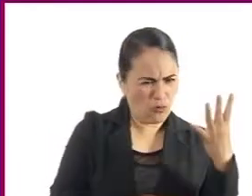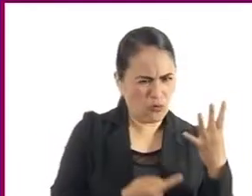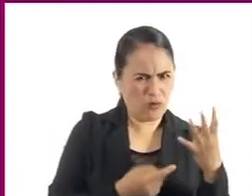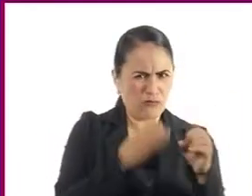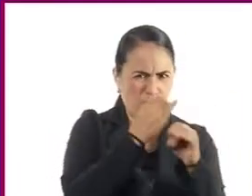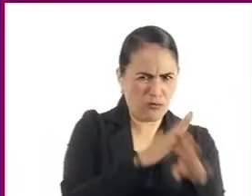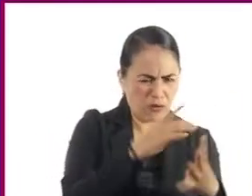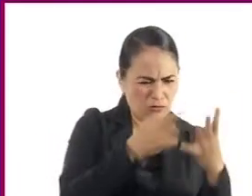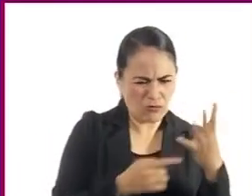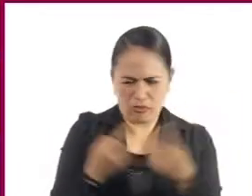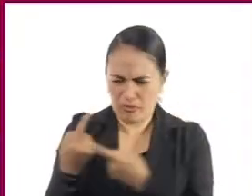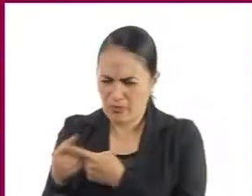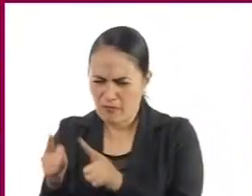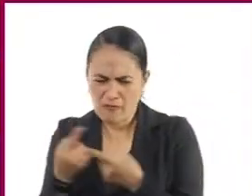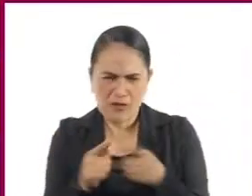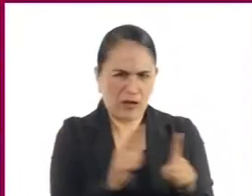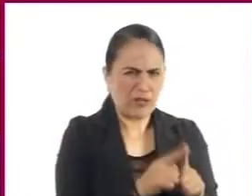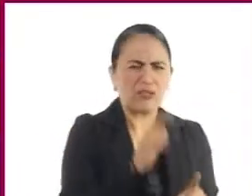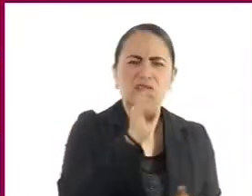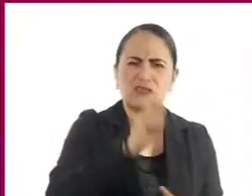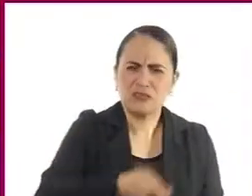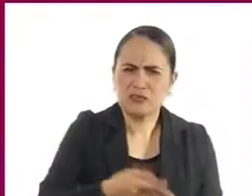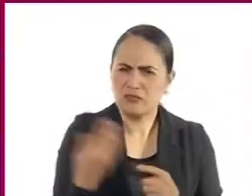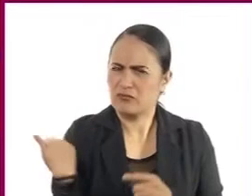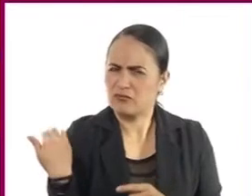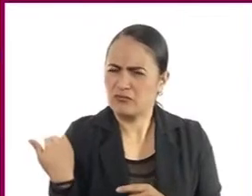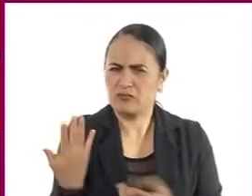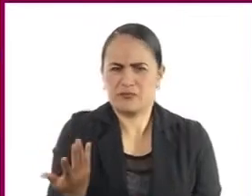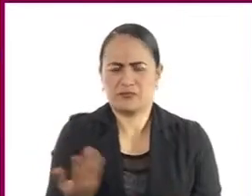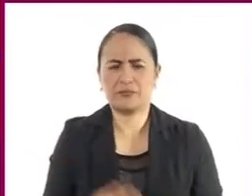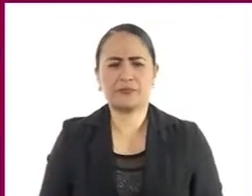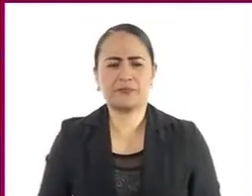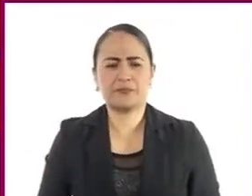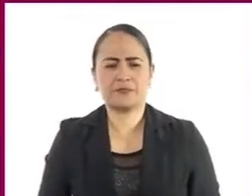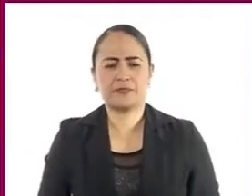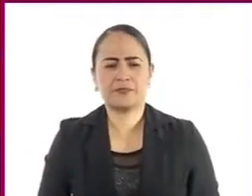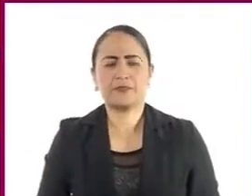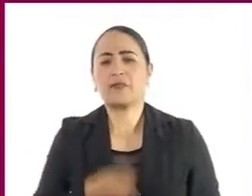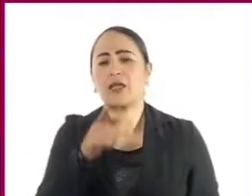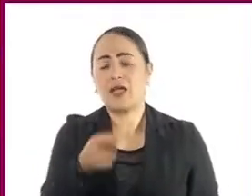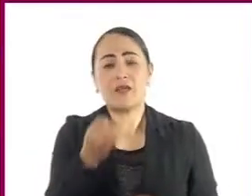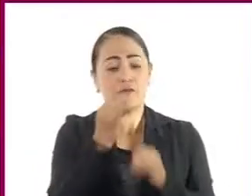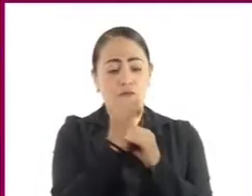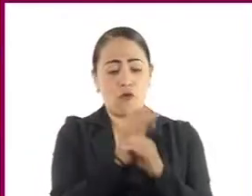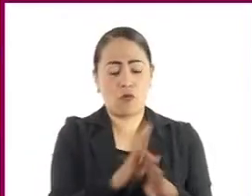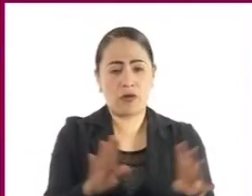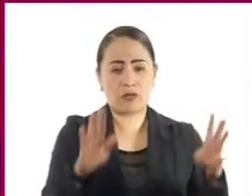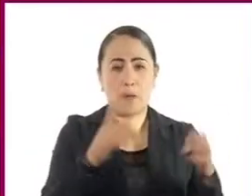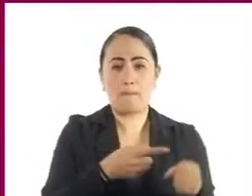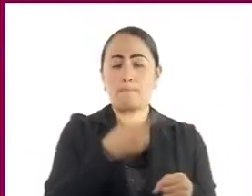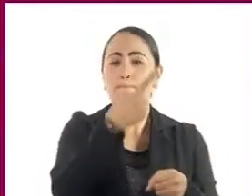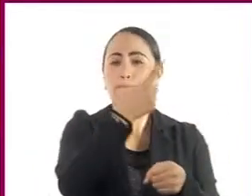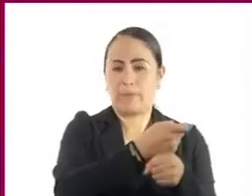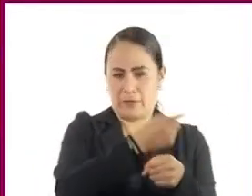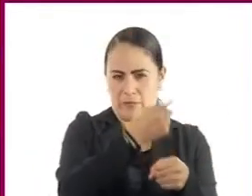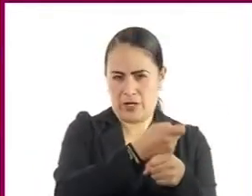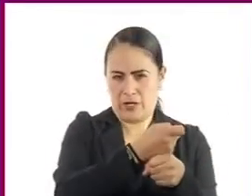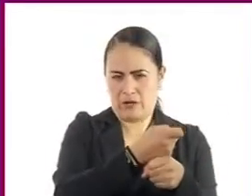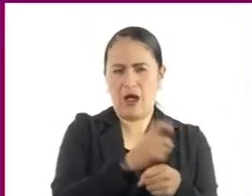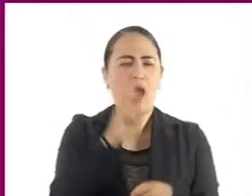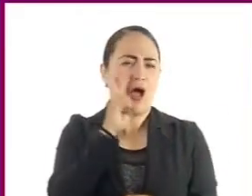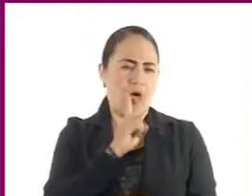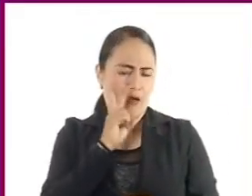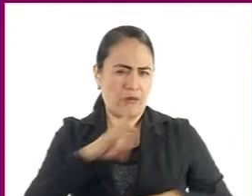de información? Pues este texto es una fuente de información primaria. Veamos sus